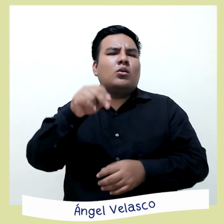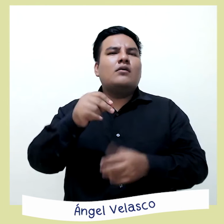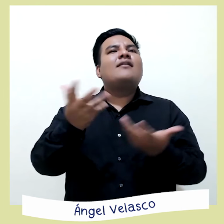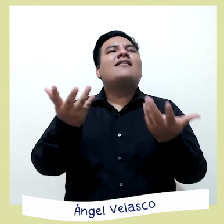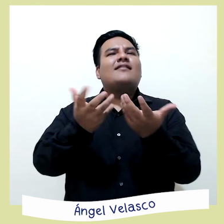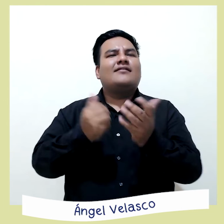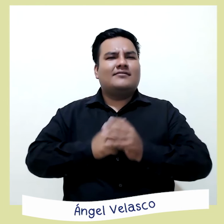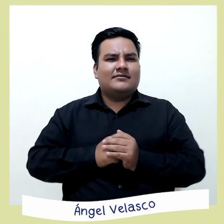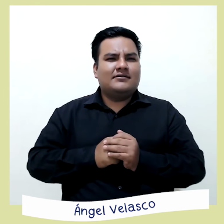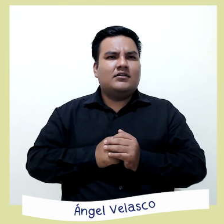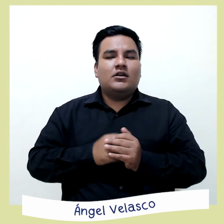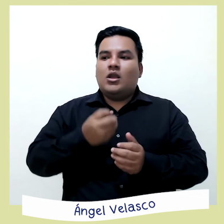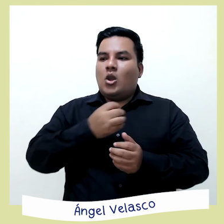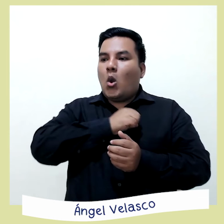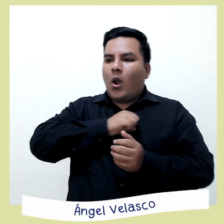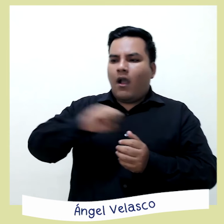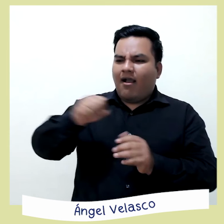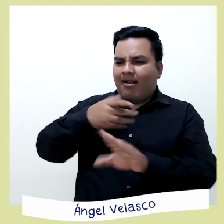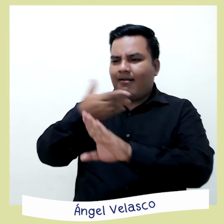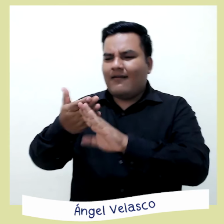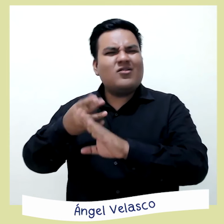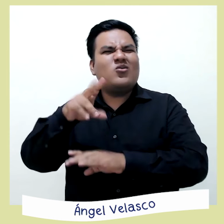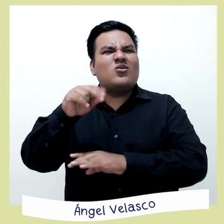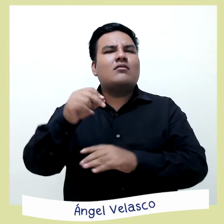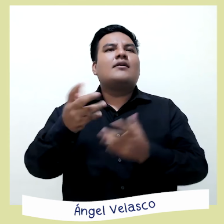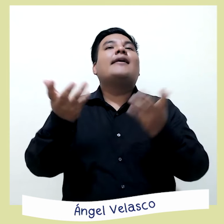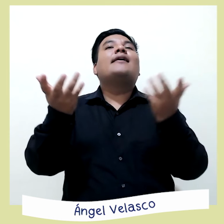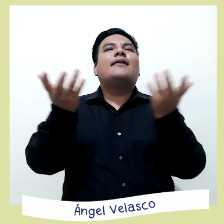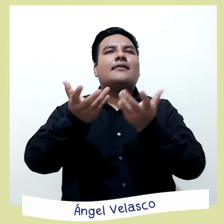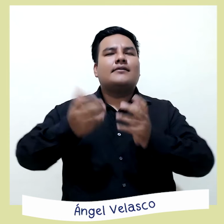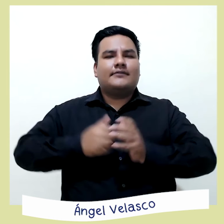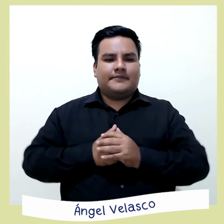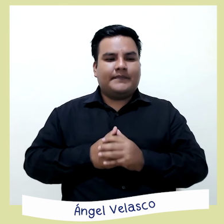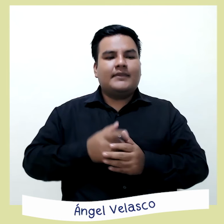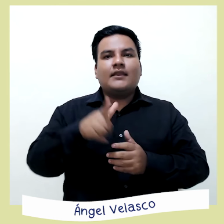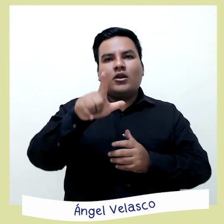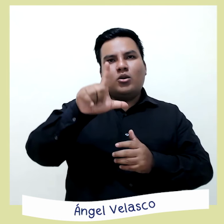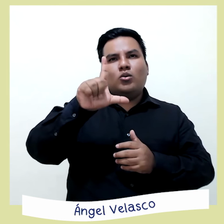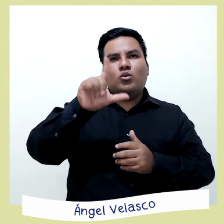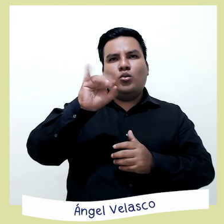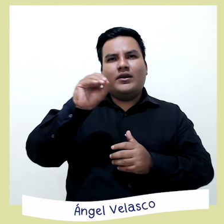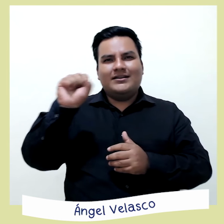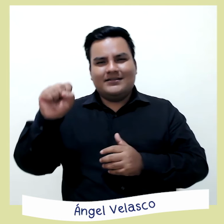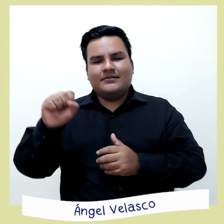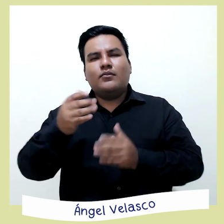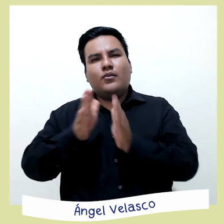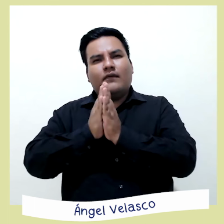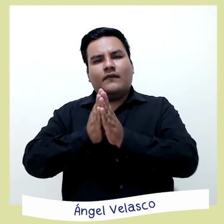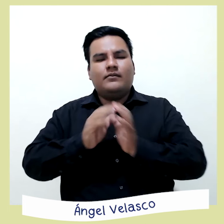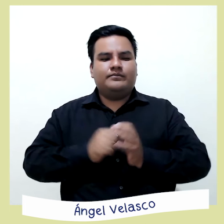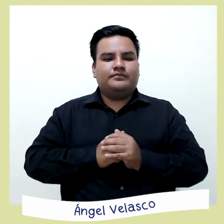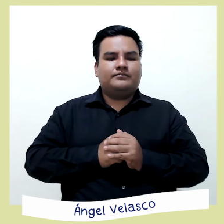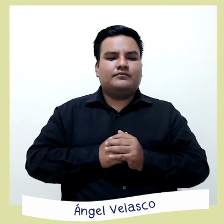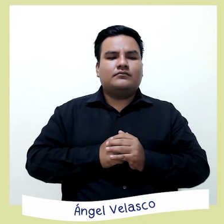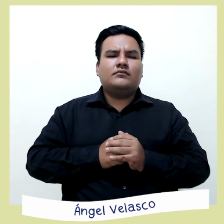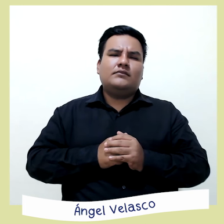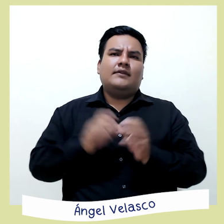podemos realizar para erradicar el rechazo a personas mayores? ¿Y cómo evitamos narrativas de odio hacia